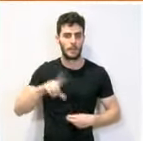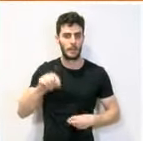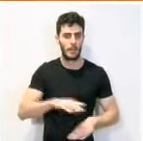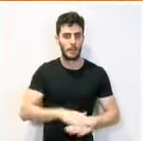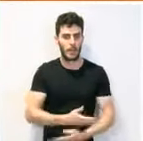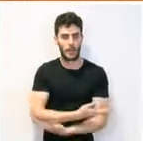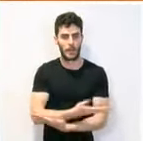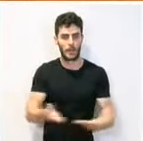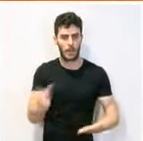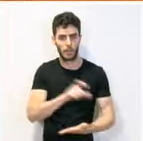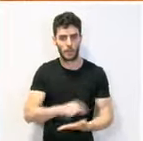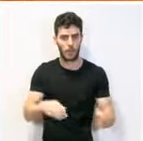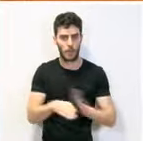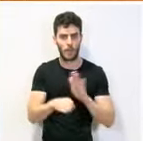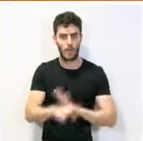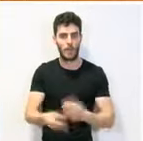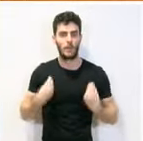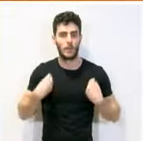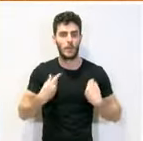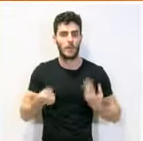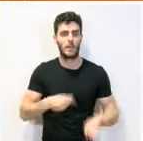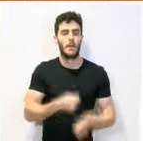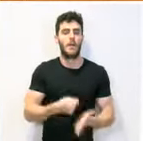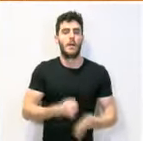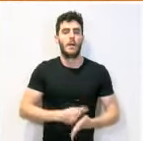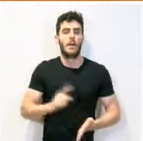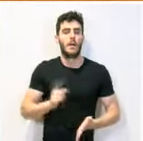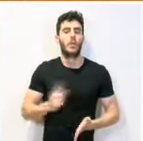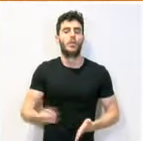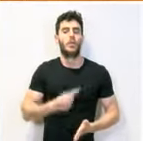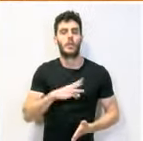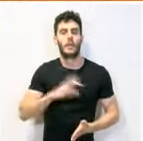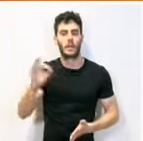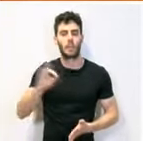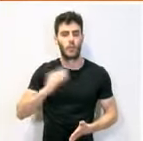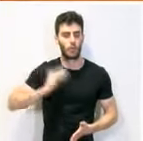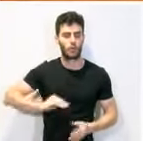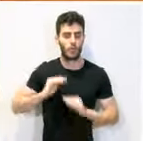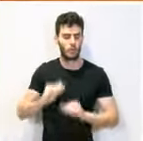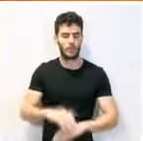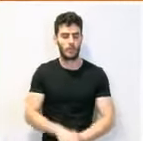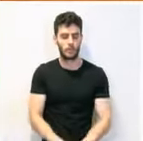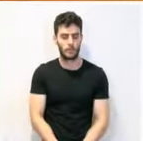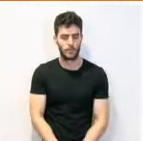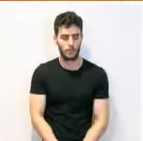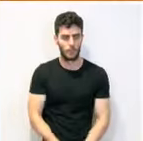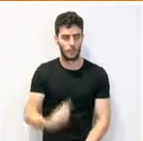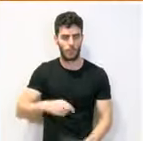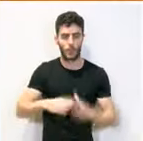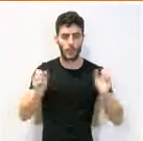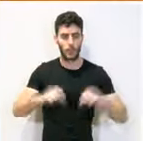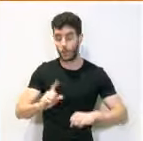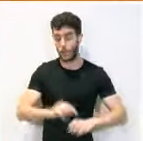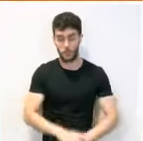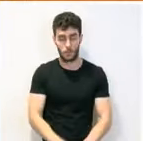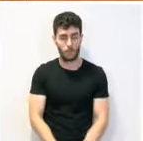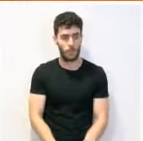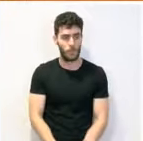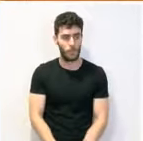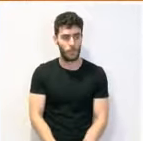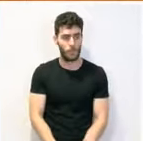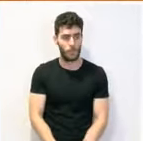que las personas acceden a una vivienda y no pagan por ello más del 30%. ¿No están de acuerdo? ¿No